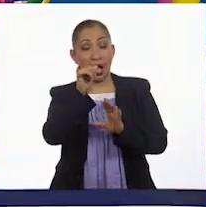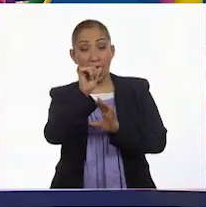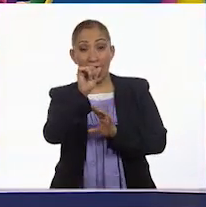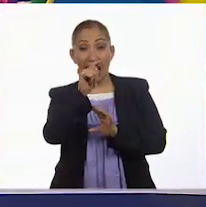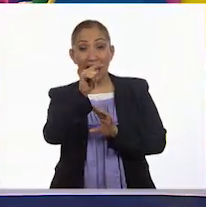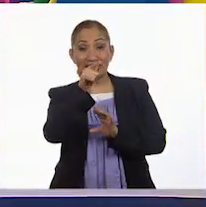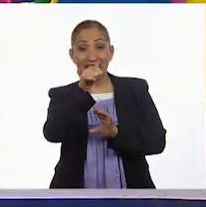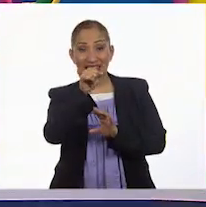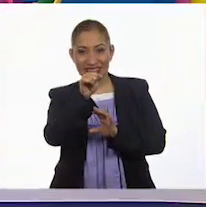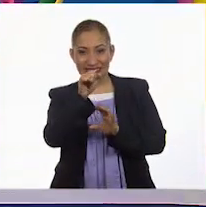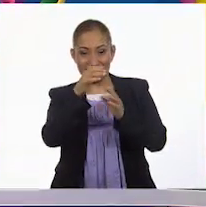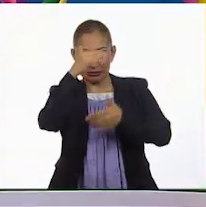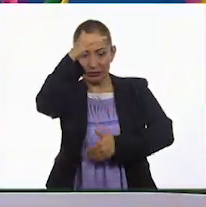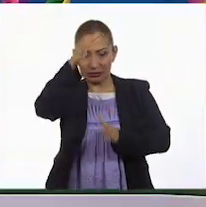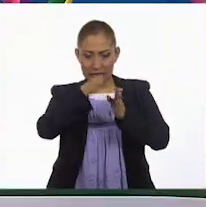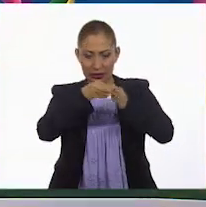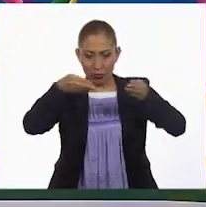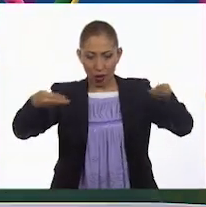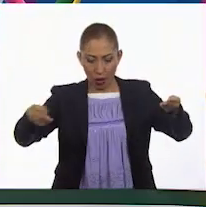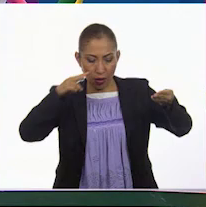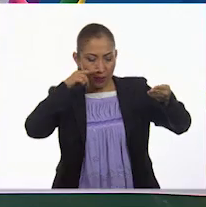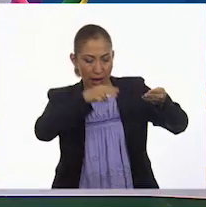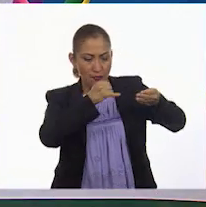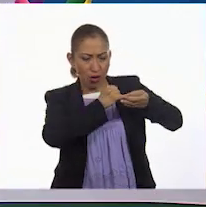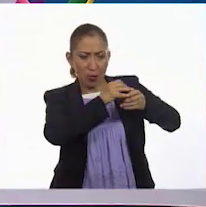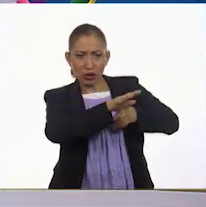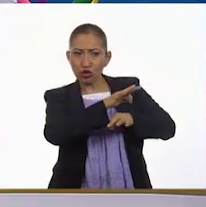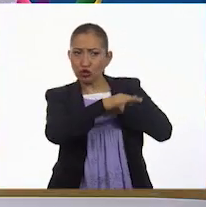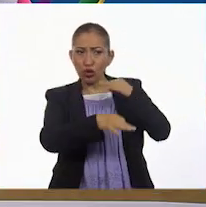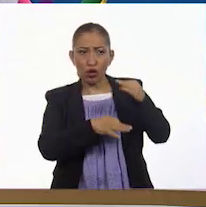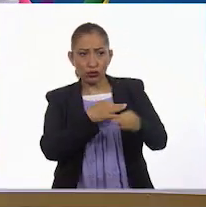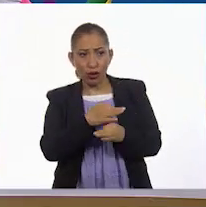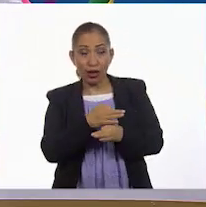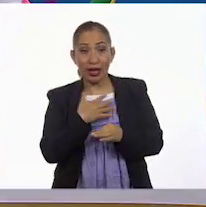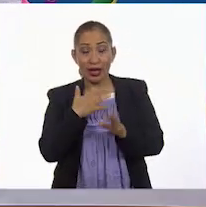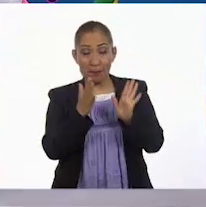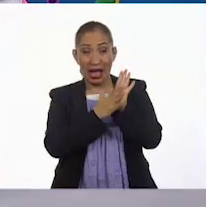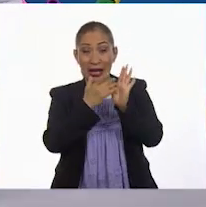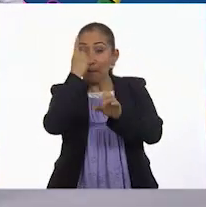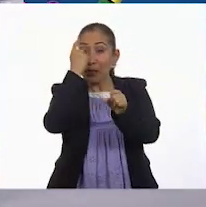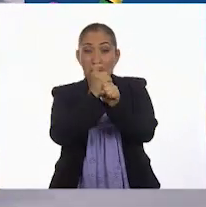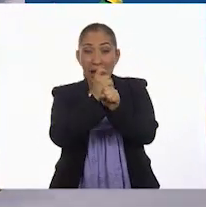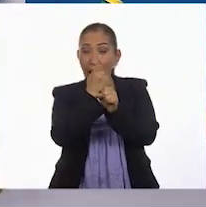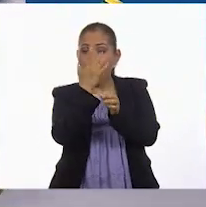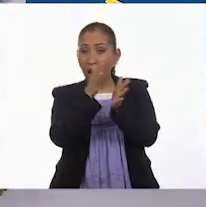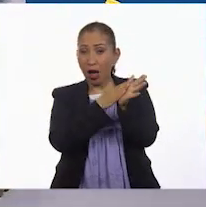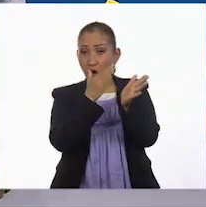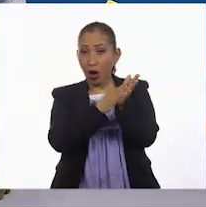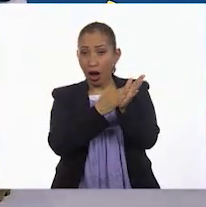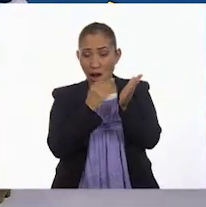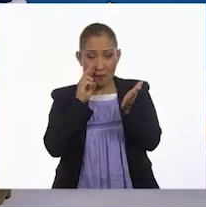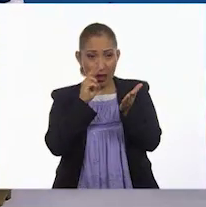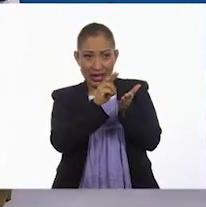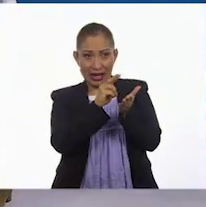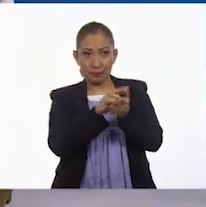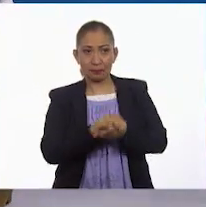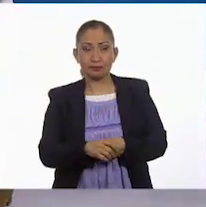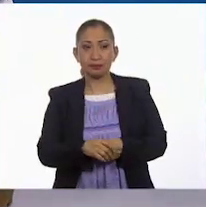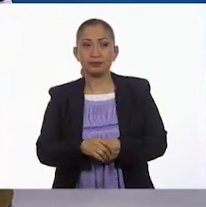atlas, aquí tienes todos esos datos que te mencionamos en esta página inicial.